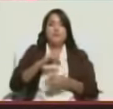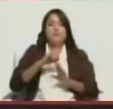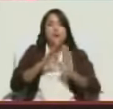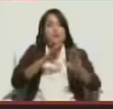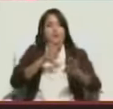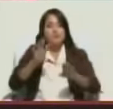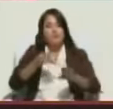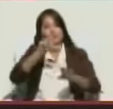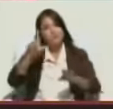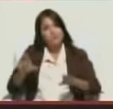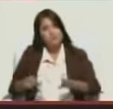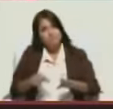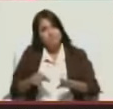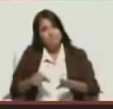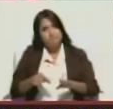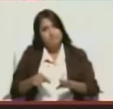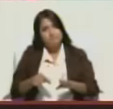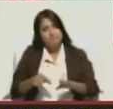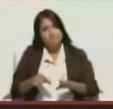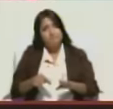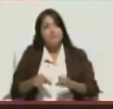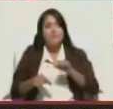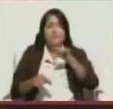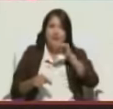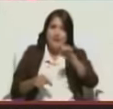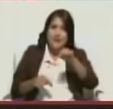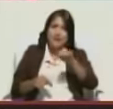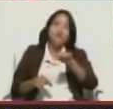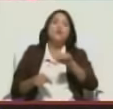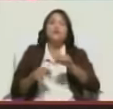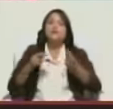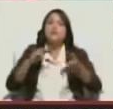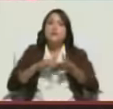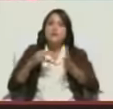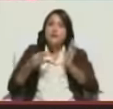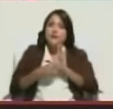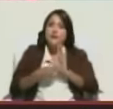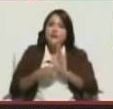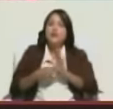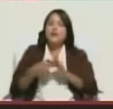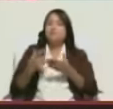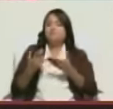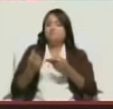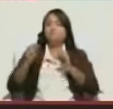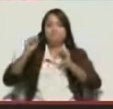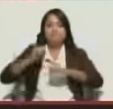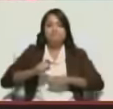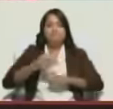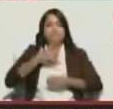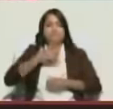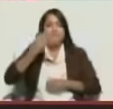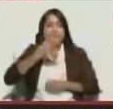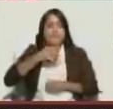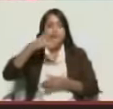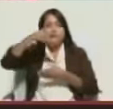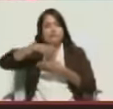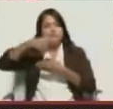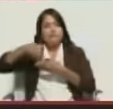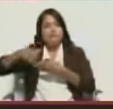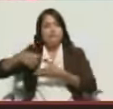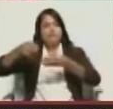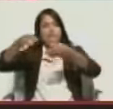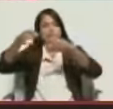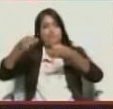territorial Esto sí es un verdadero proceso electoral lo que vivimos en el día de